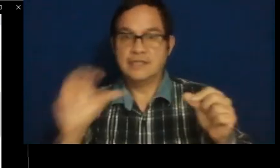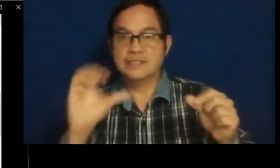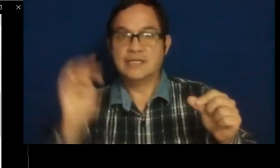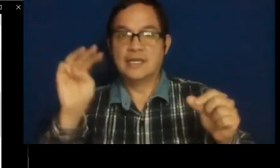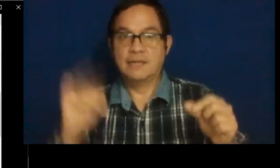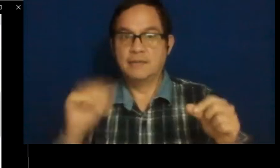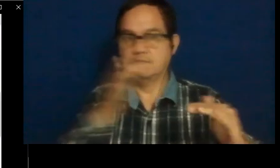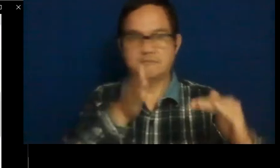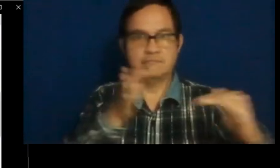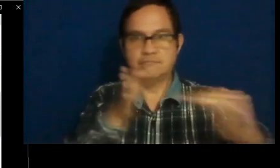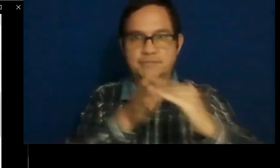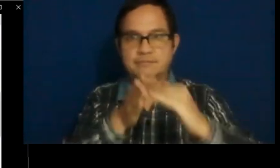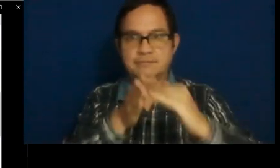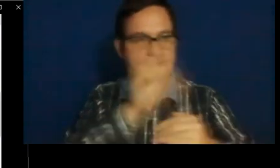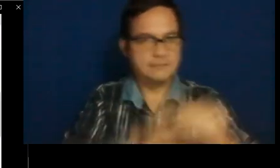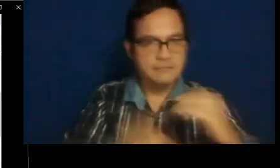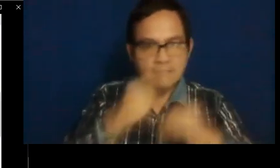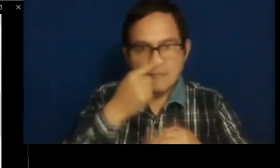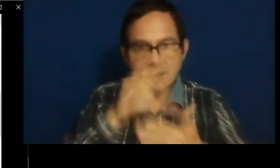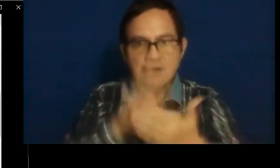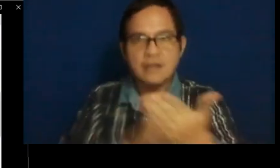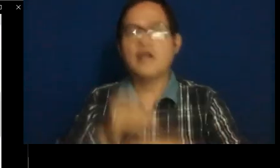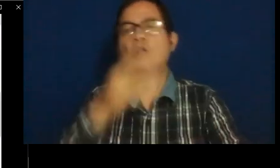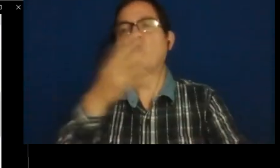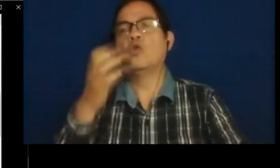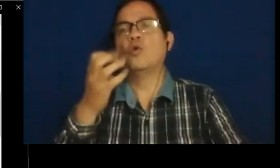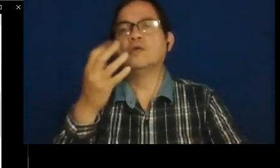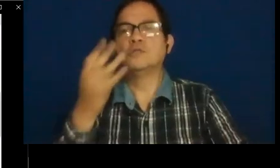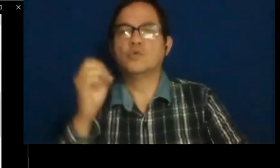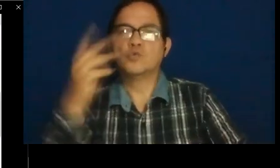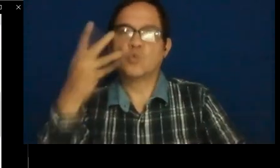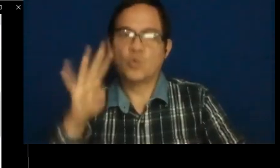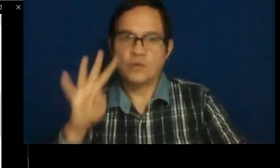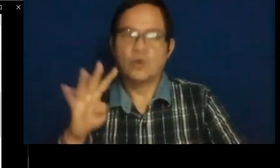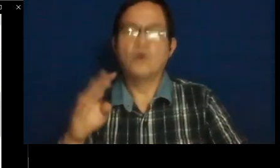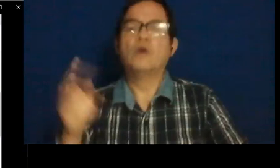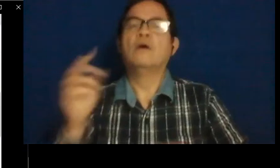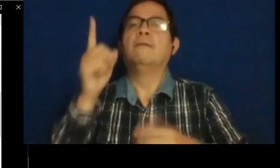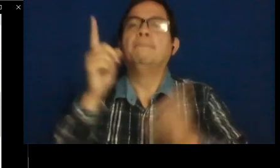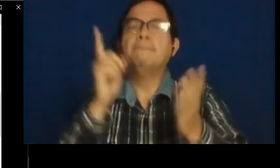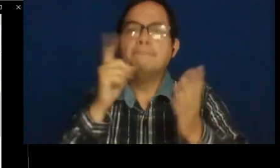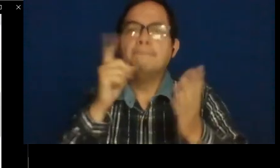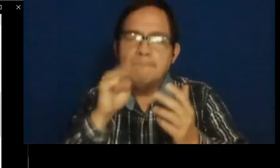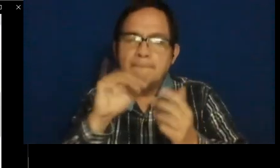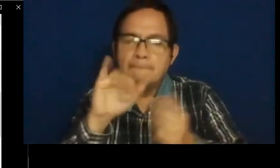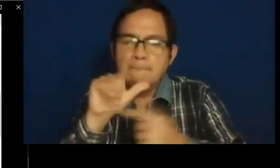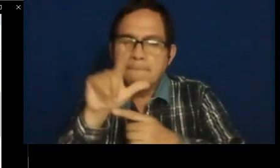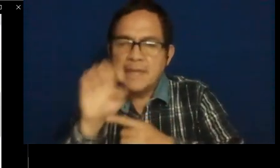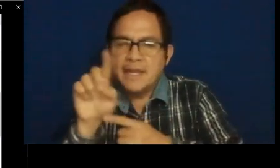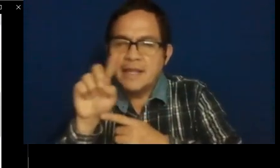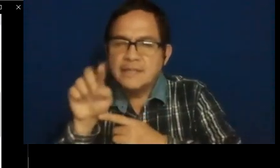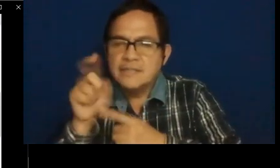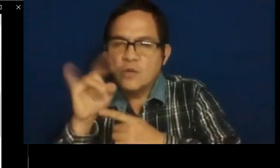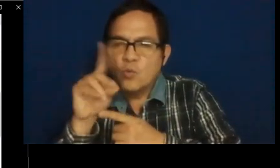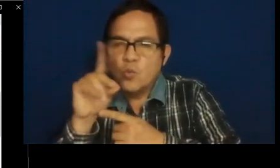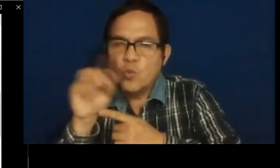envío y tomo el dato, 904 milisegundos. El siguiente lanzamiento, entonces vuelvo y repito aquí los